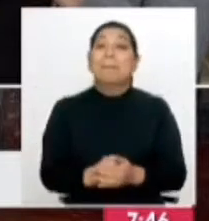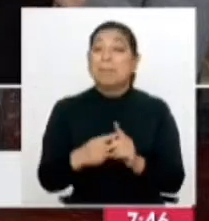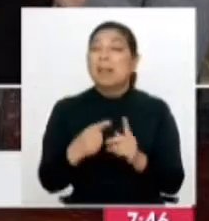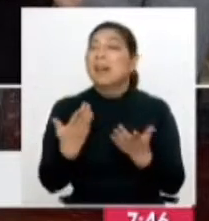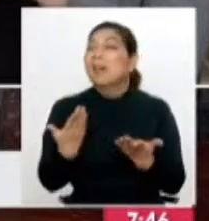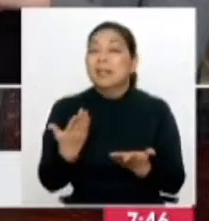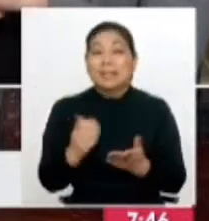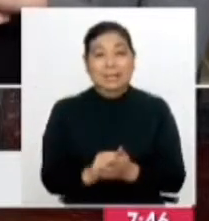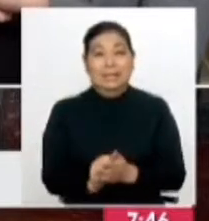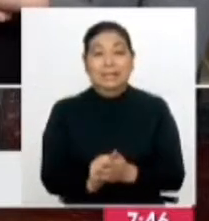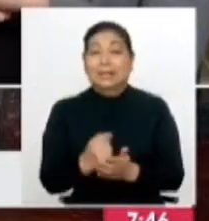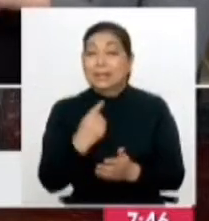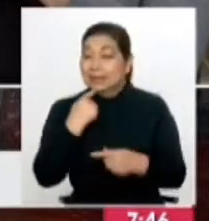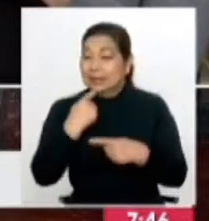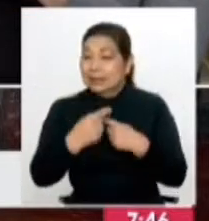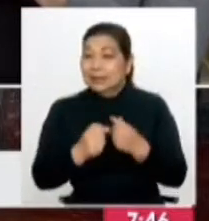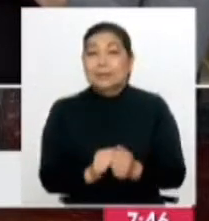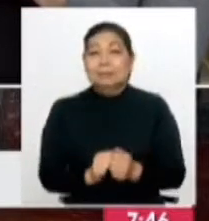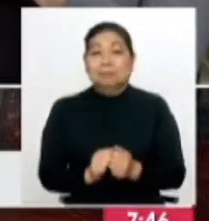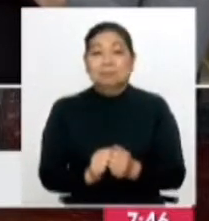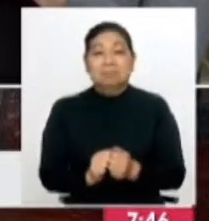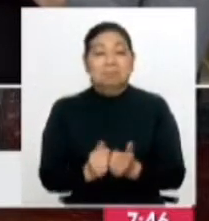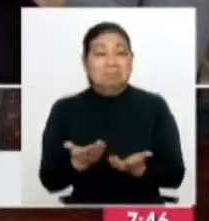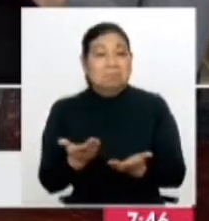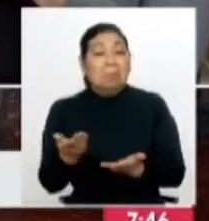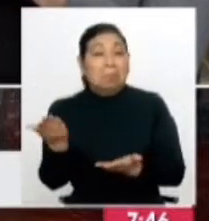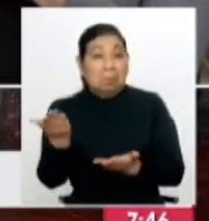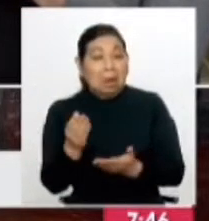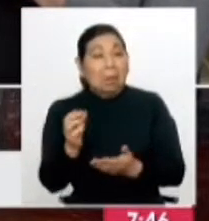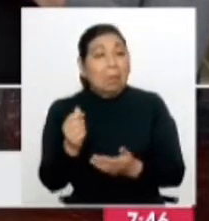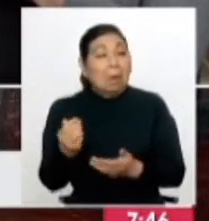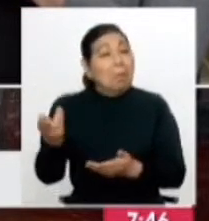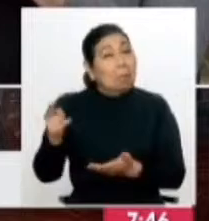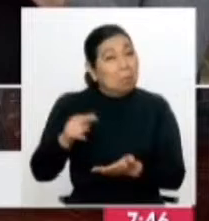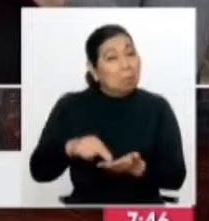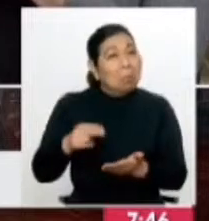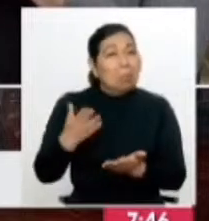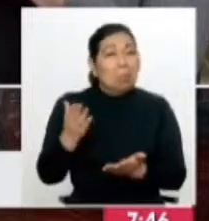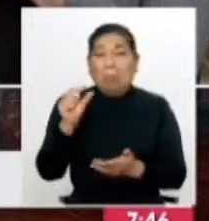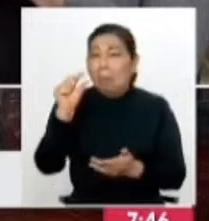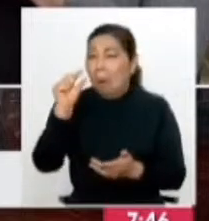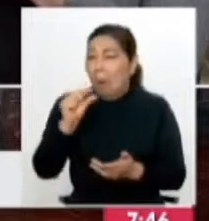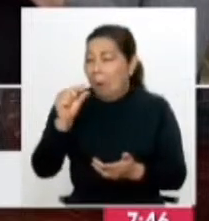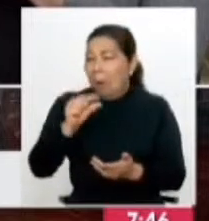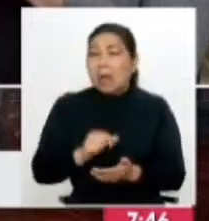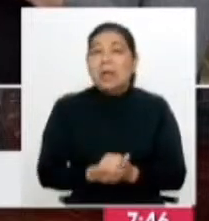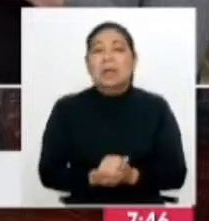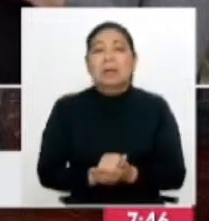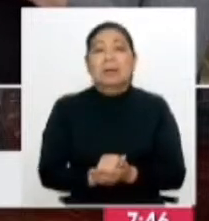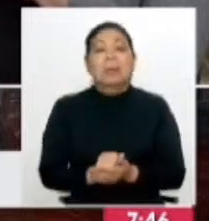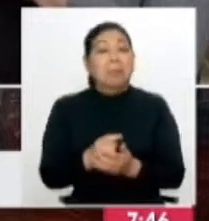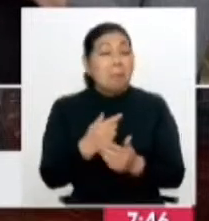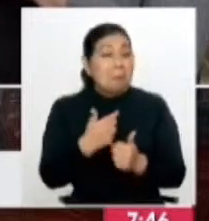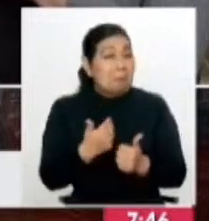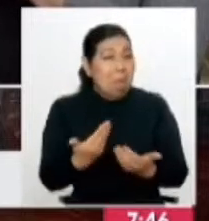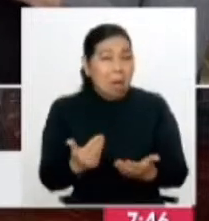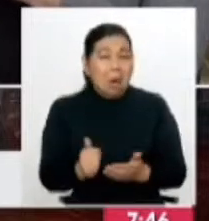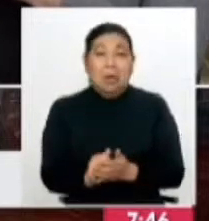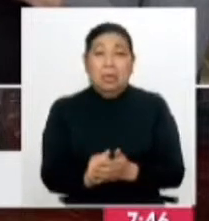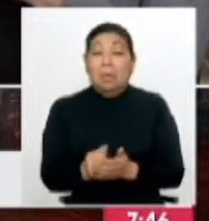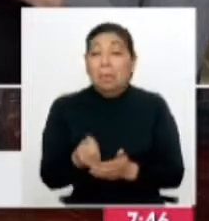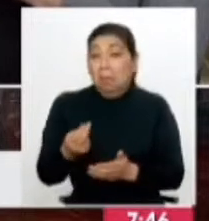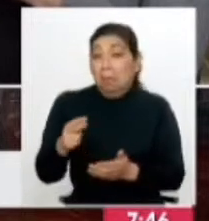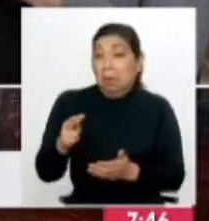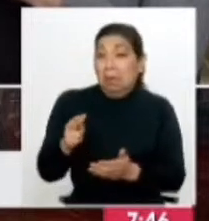Esto se debe obviamente a lo que acabamos de conversar, una cartera de créditos con una mora muy baja, muy sana, con